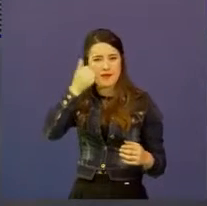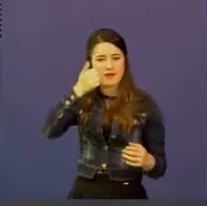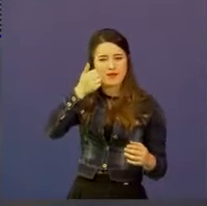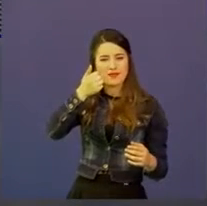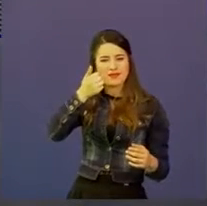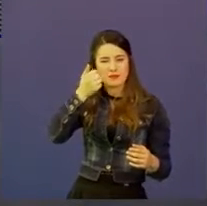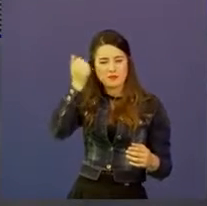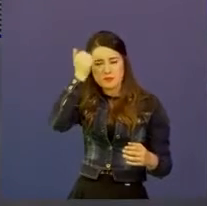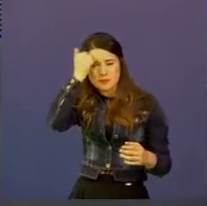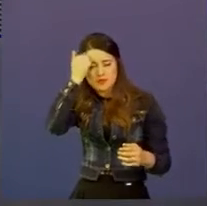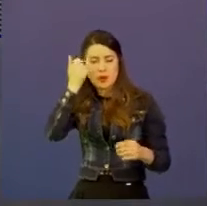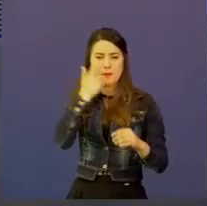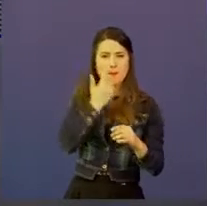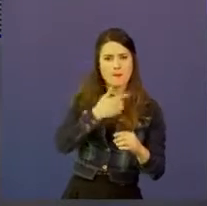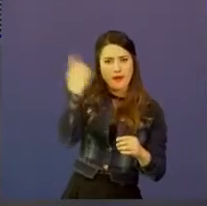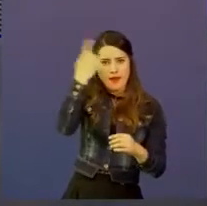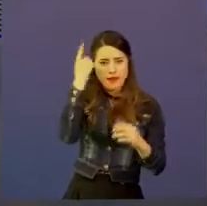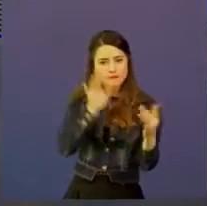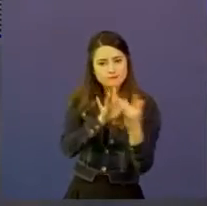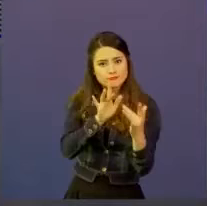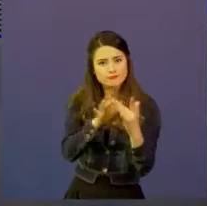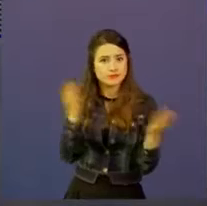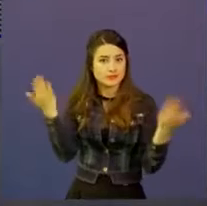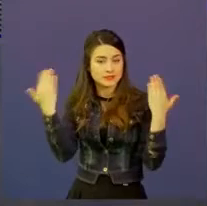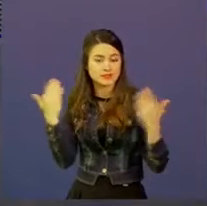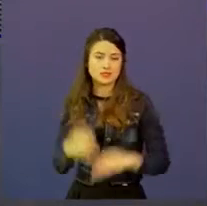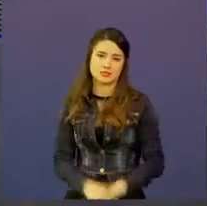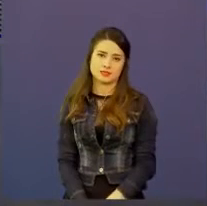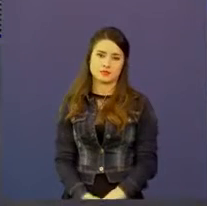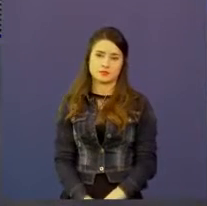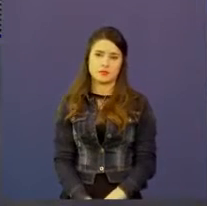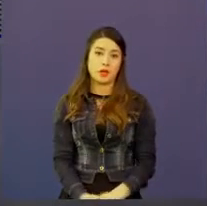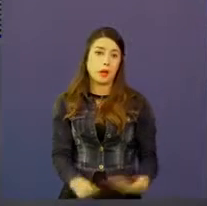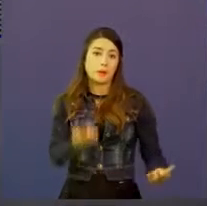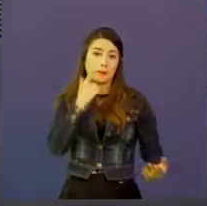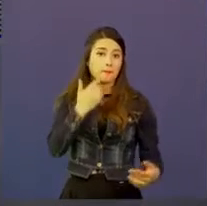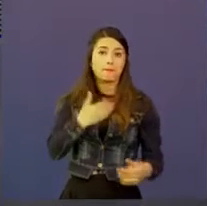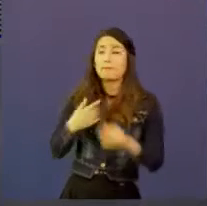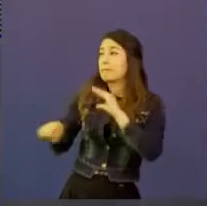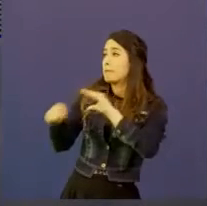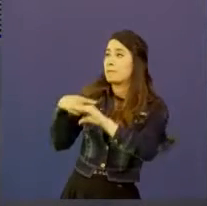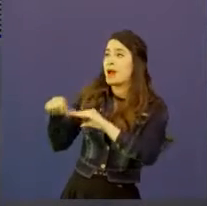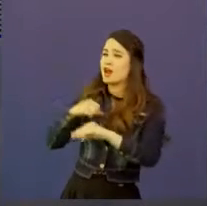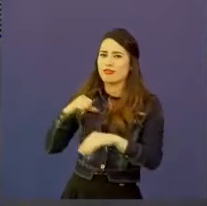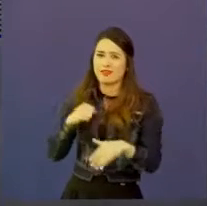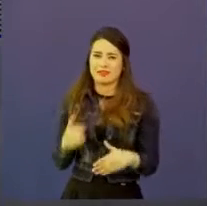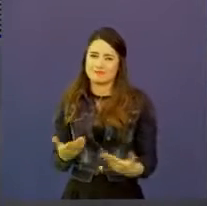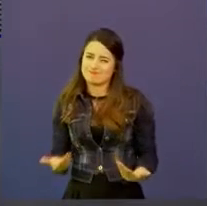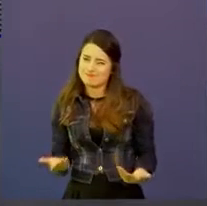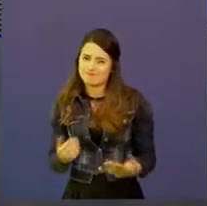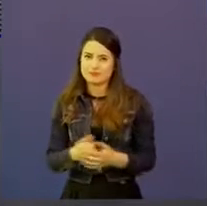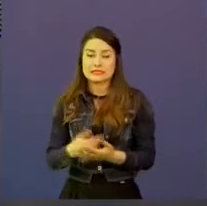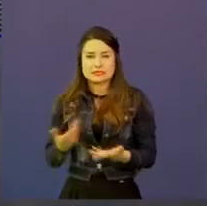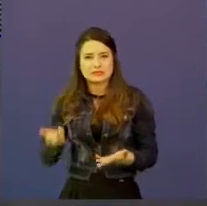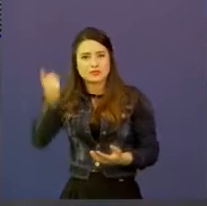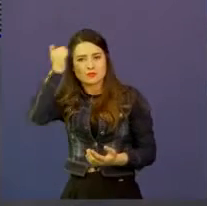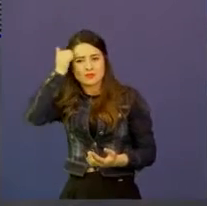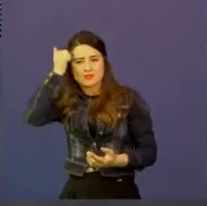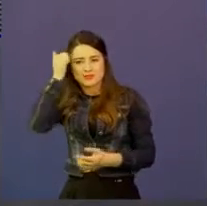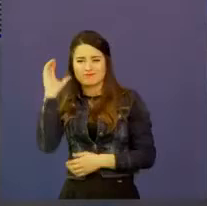para apropiarlos de la tecnología es fundamental. Hay muchas cosas por hacer y ahí está la creatividad de los docentes, donde